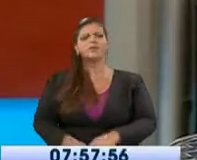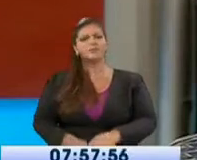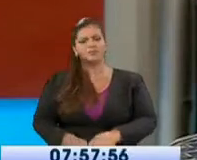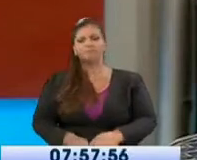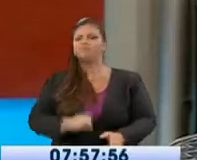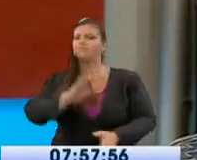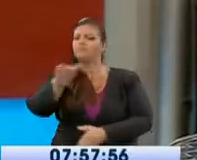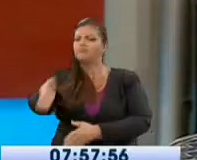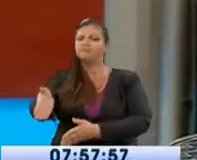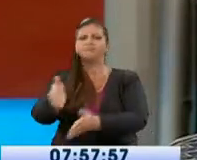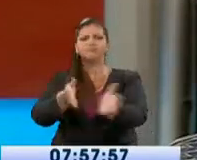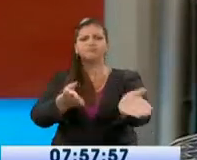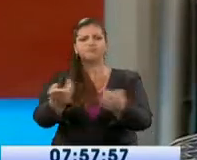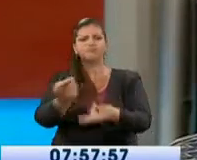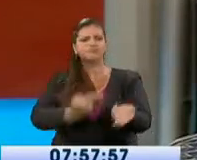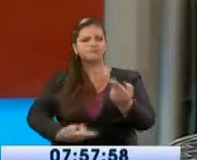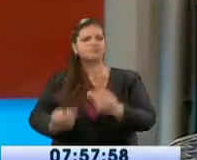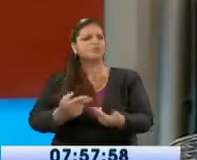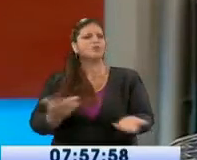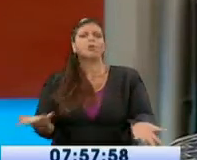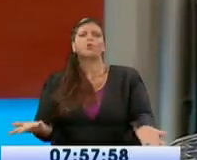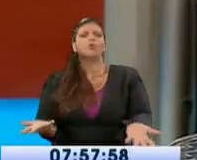sin salir de la ciudad.